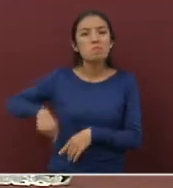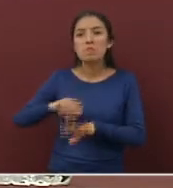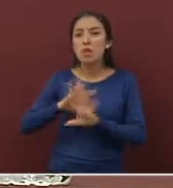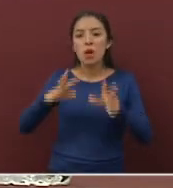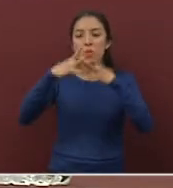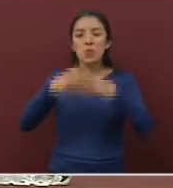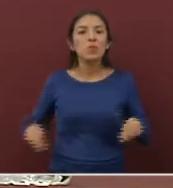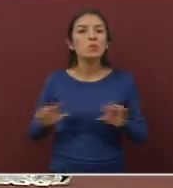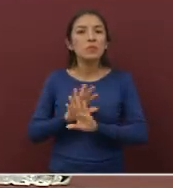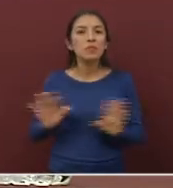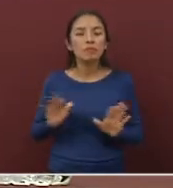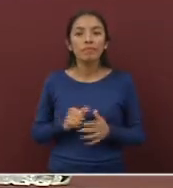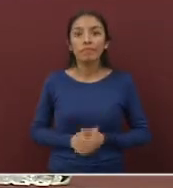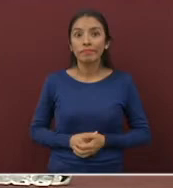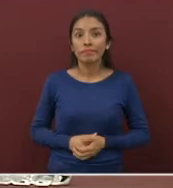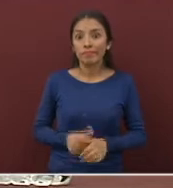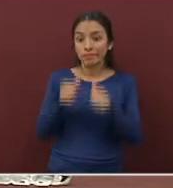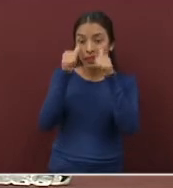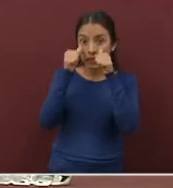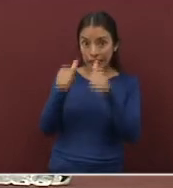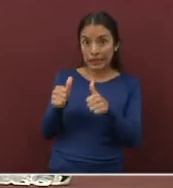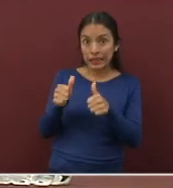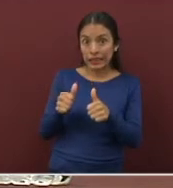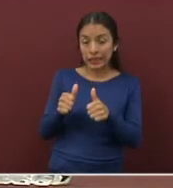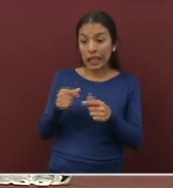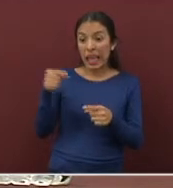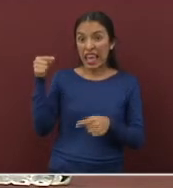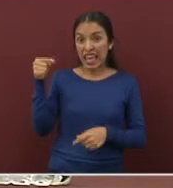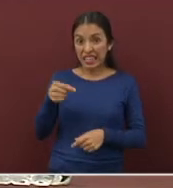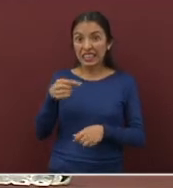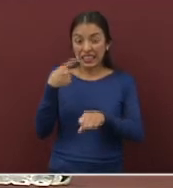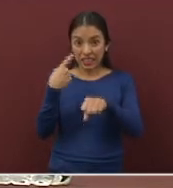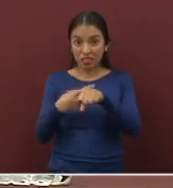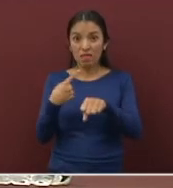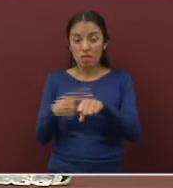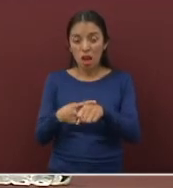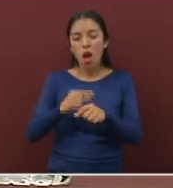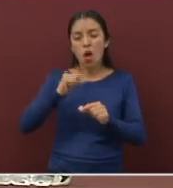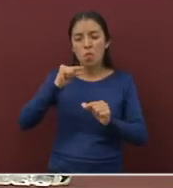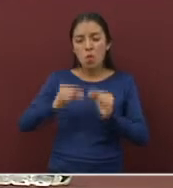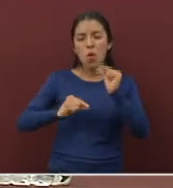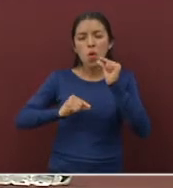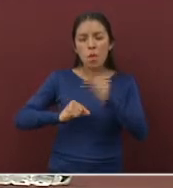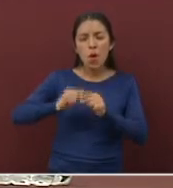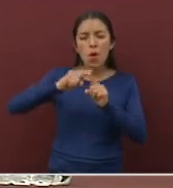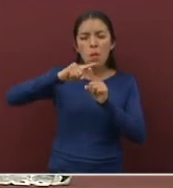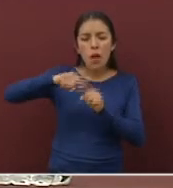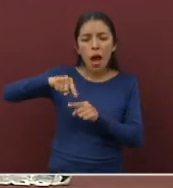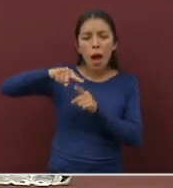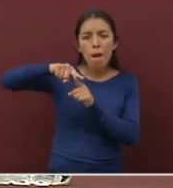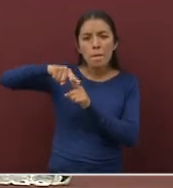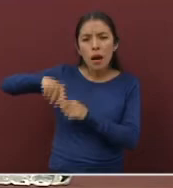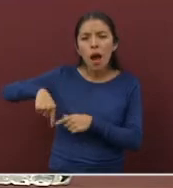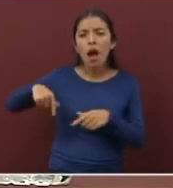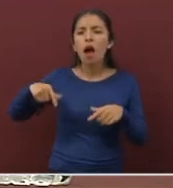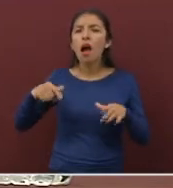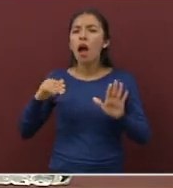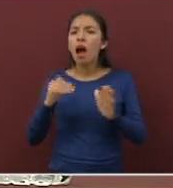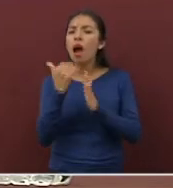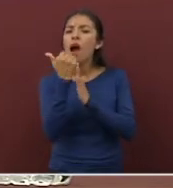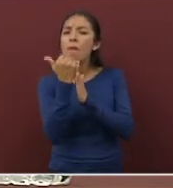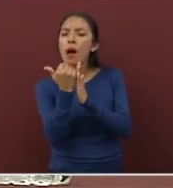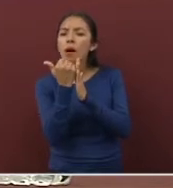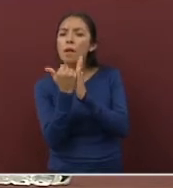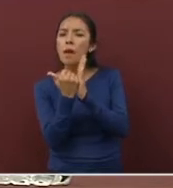familia veracruzana esa enfermedad se ha ido eliminando prácticamente gracias a las